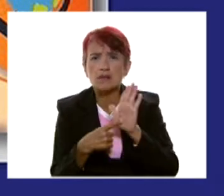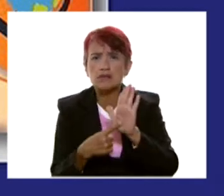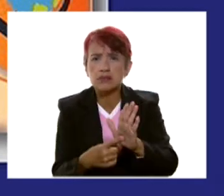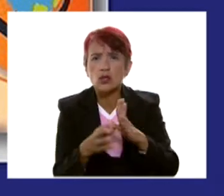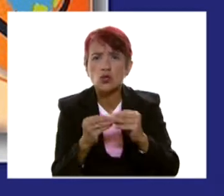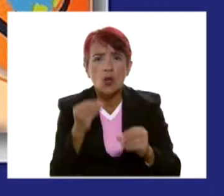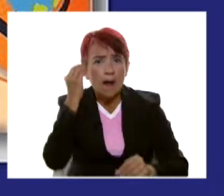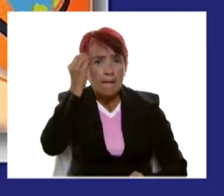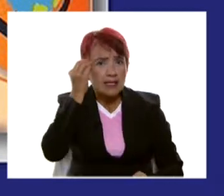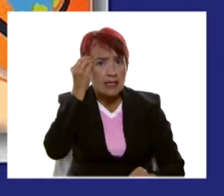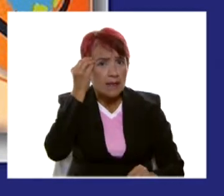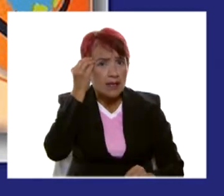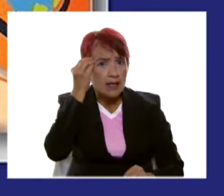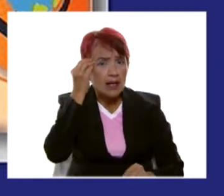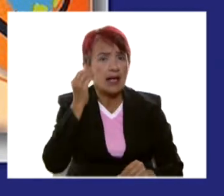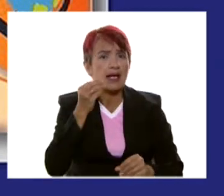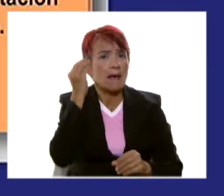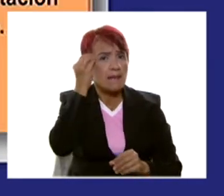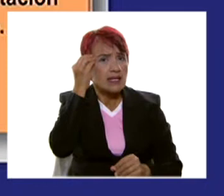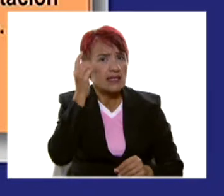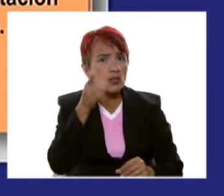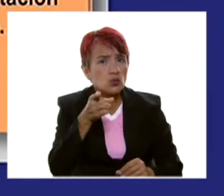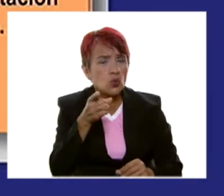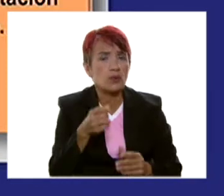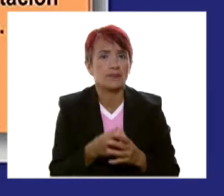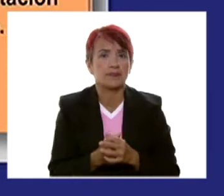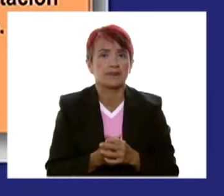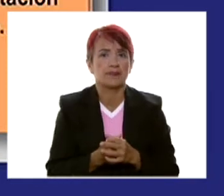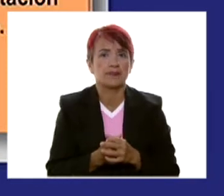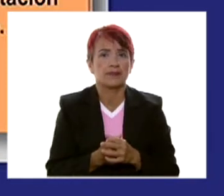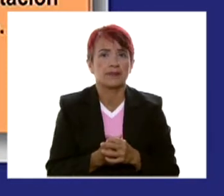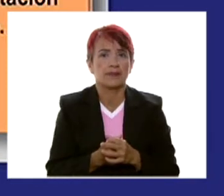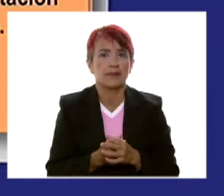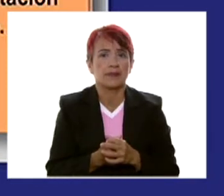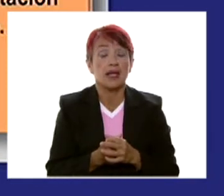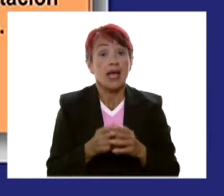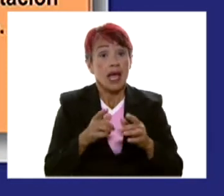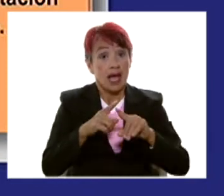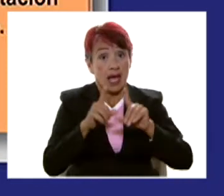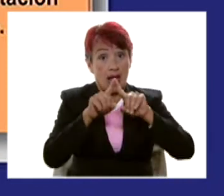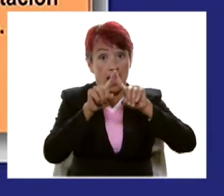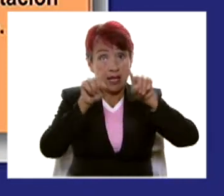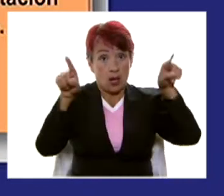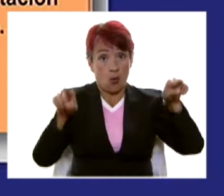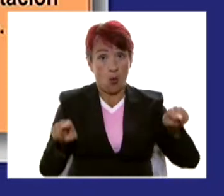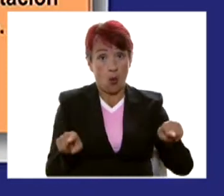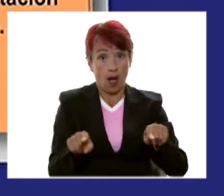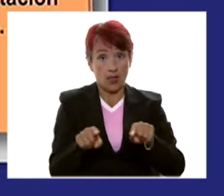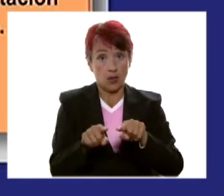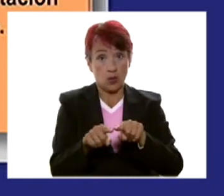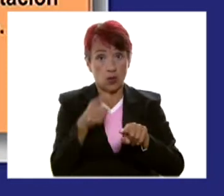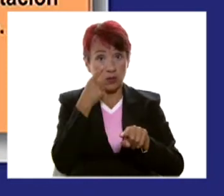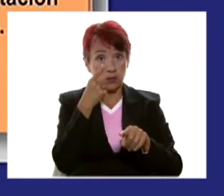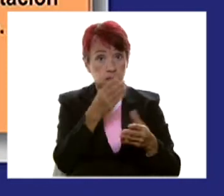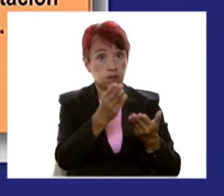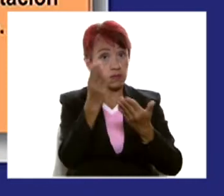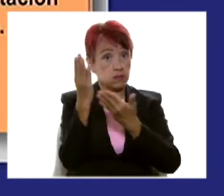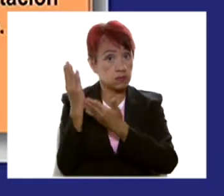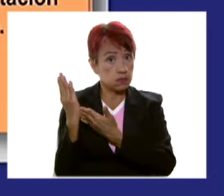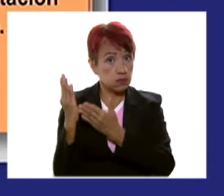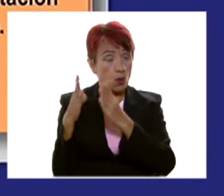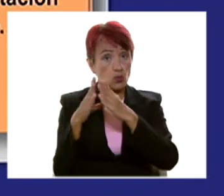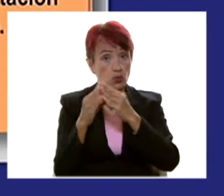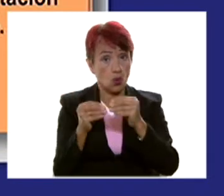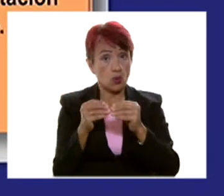de pensamiento, creer, opinar y pensar. En el siguiente cuadro que podemos observar acá está una